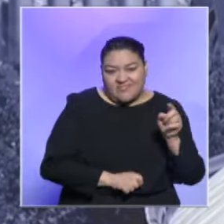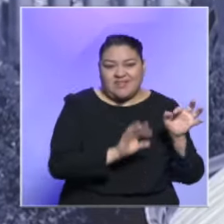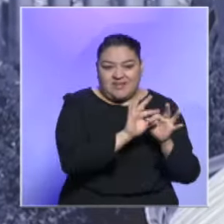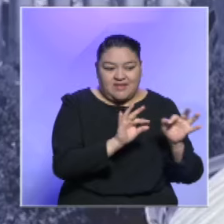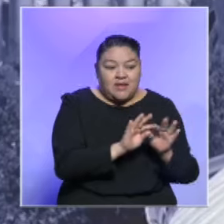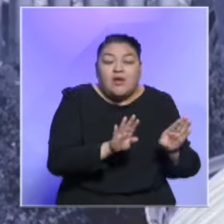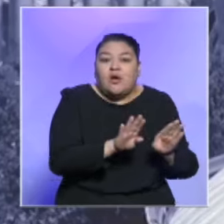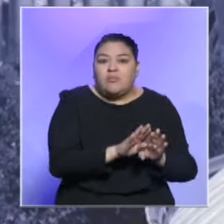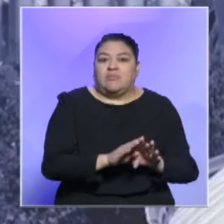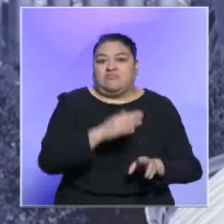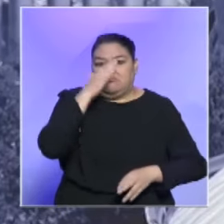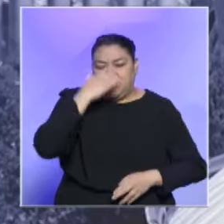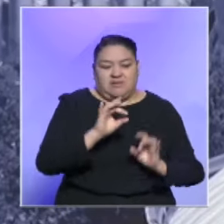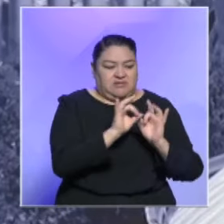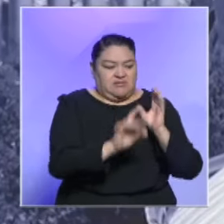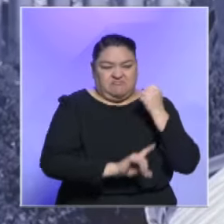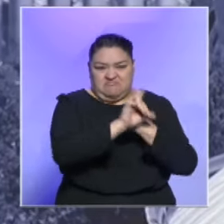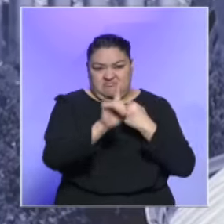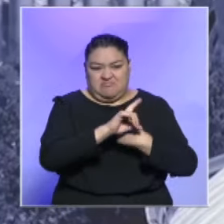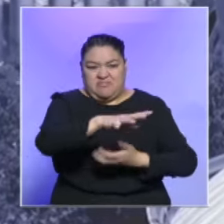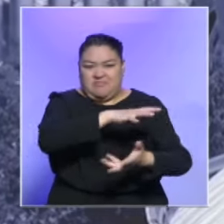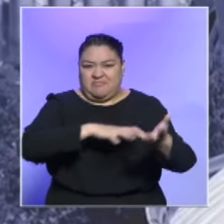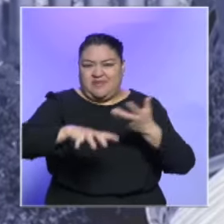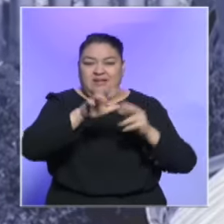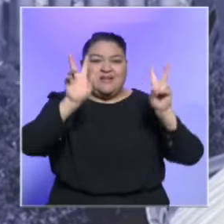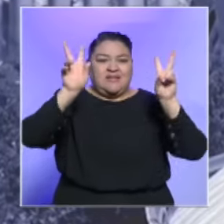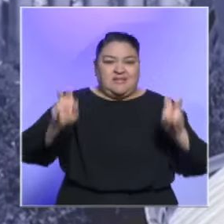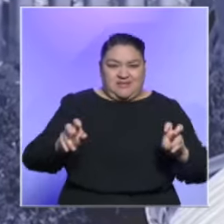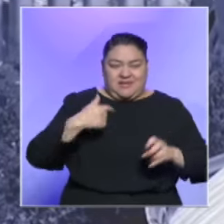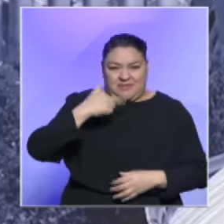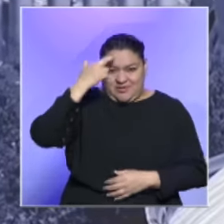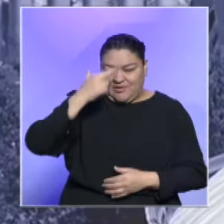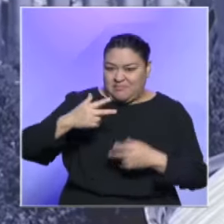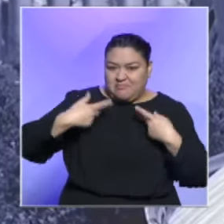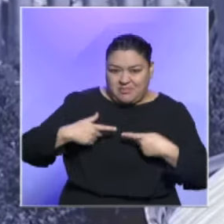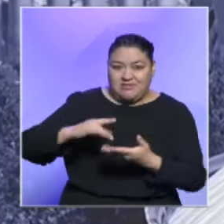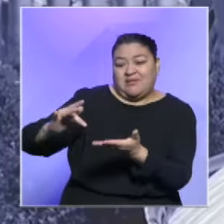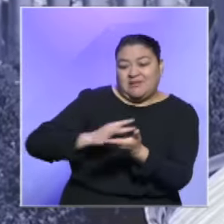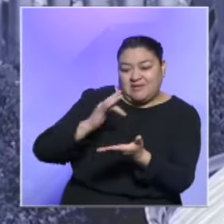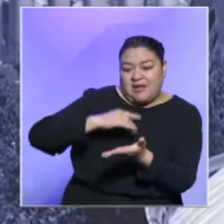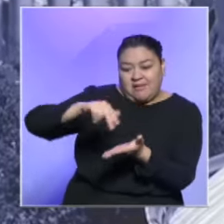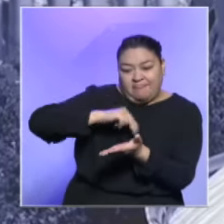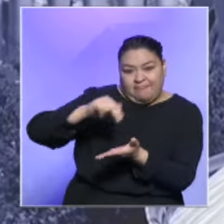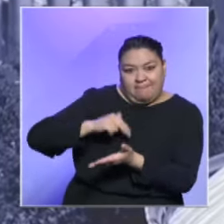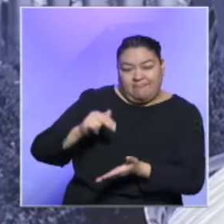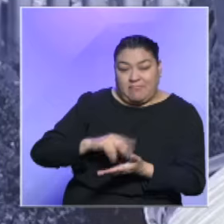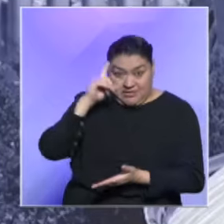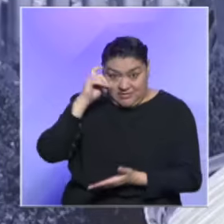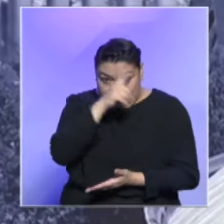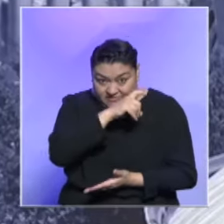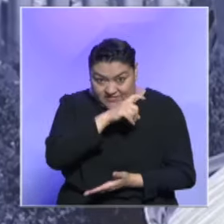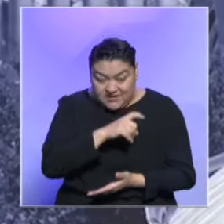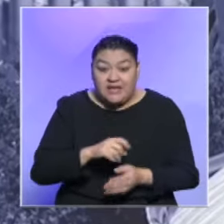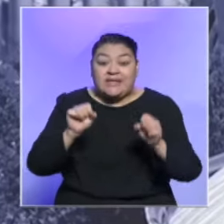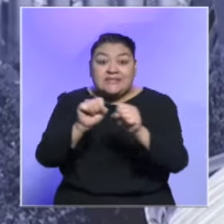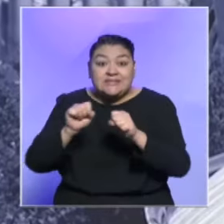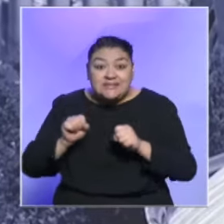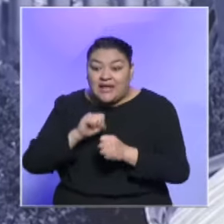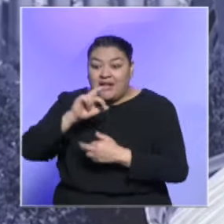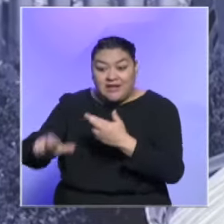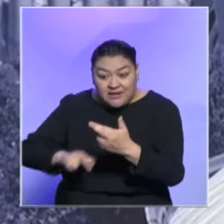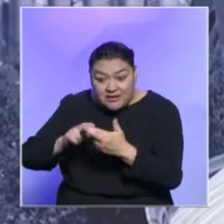graves problemáticas que enfrenta, para empezar, el tema del logro de los apoyos ciudadanos. Hace un recuento de cuántas veces la Sala Regional y